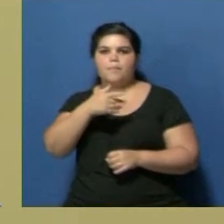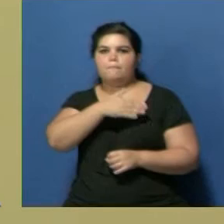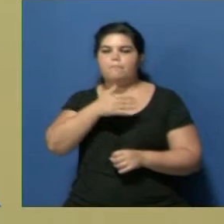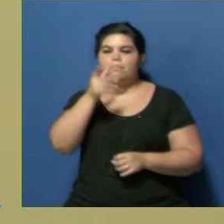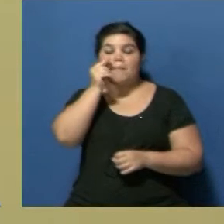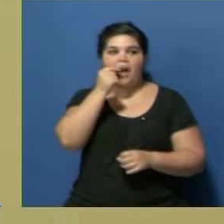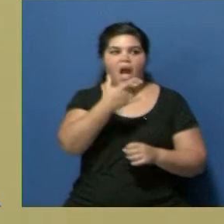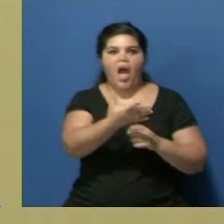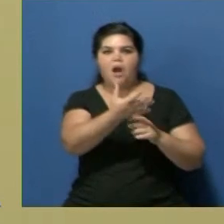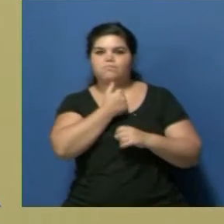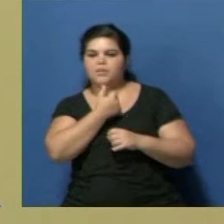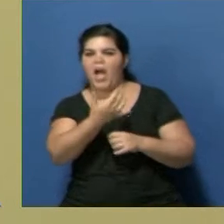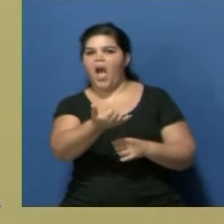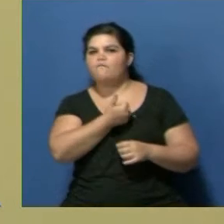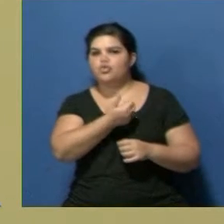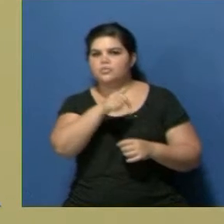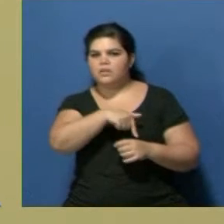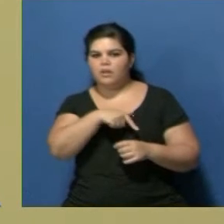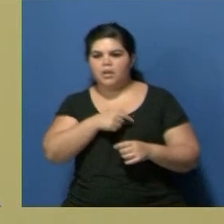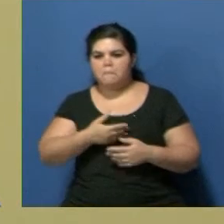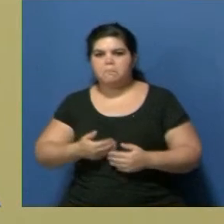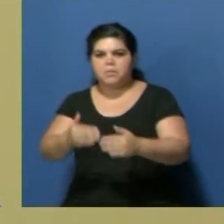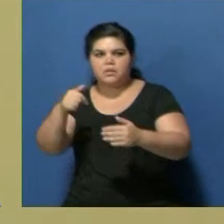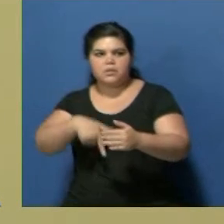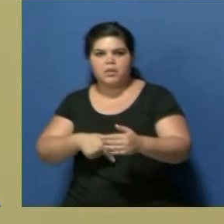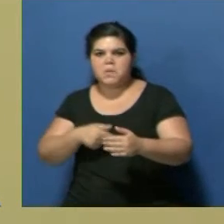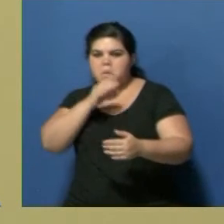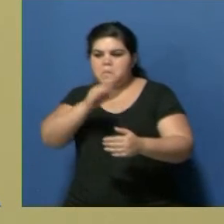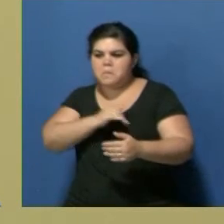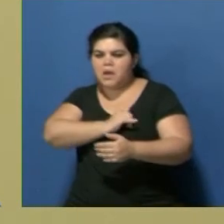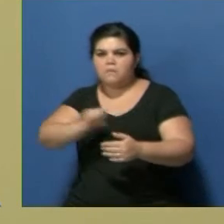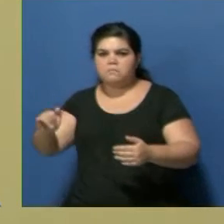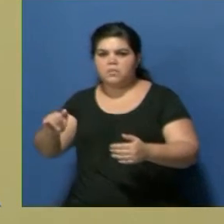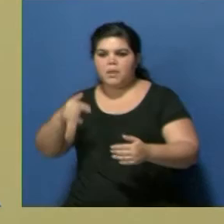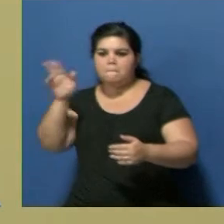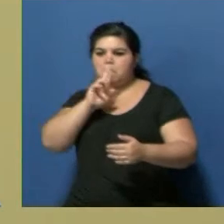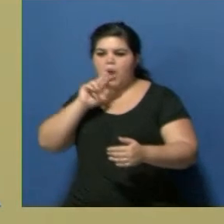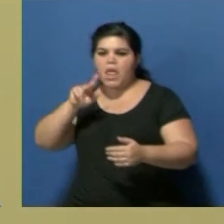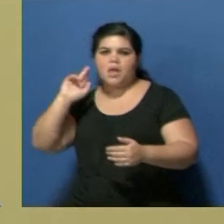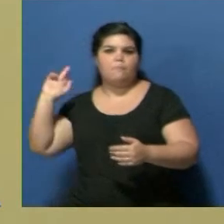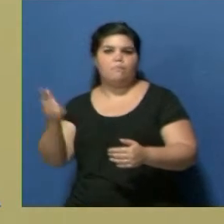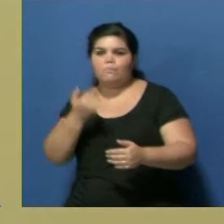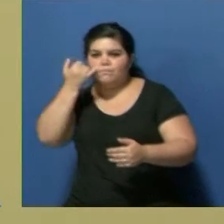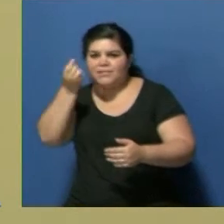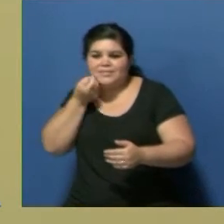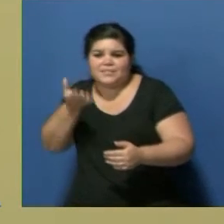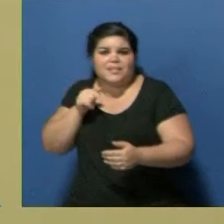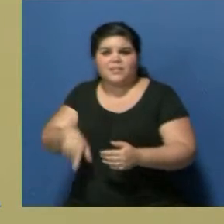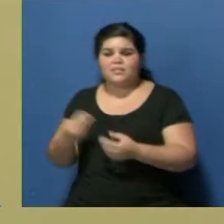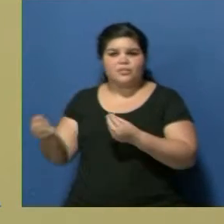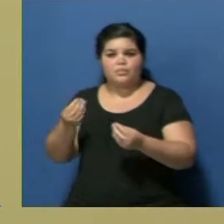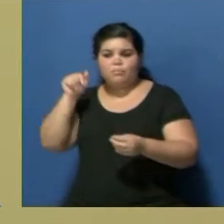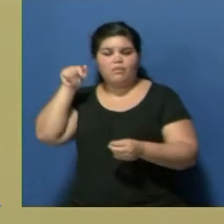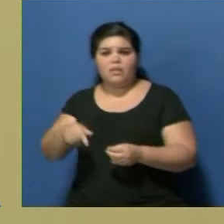nadie le hizo una nota, no llegó a los medios, no llegó a nosotros. Uh-huh. Y se nos fue. Entonces, me parece que hay una desigualdad de oportunidades